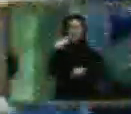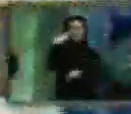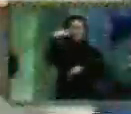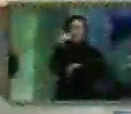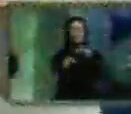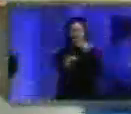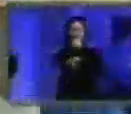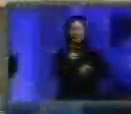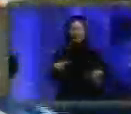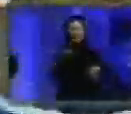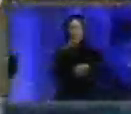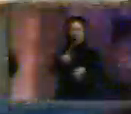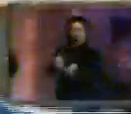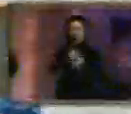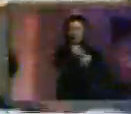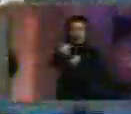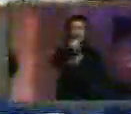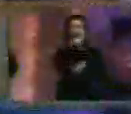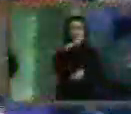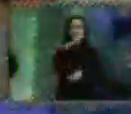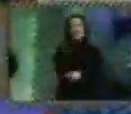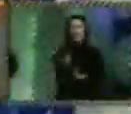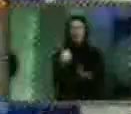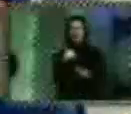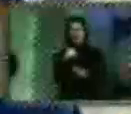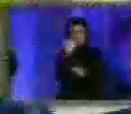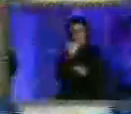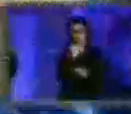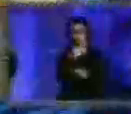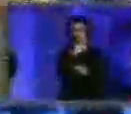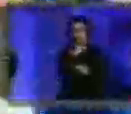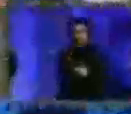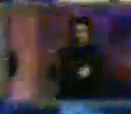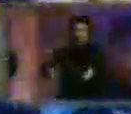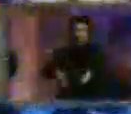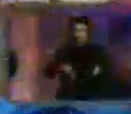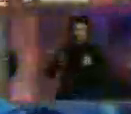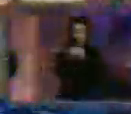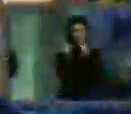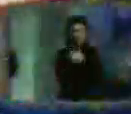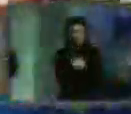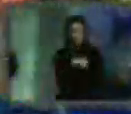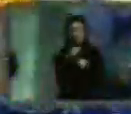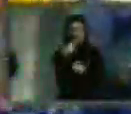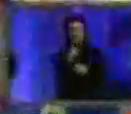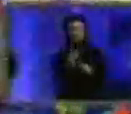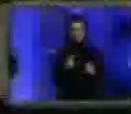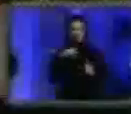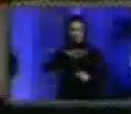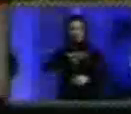monto en bicicleta, me siento súper feliz. Y en los caminos de piedra que rico. Conduzco sin